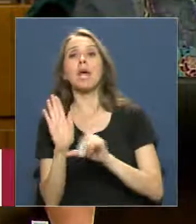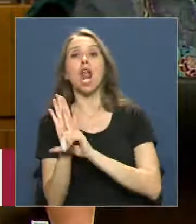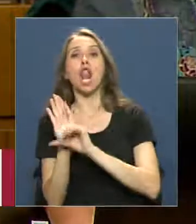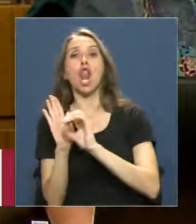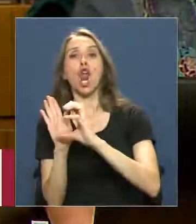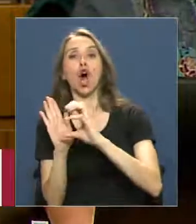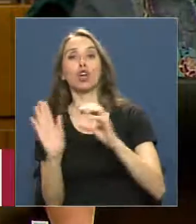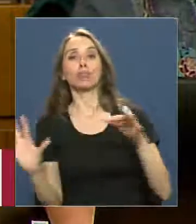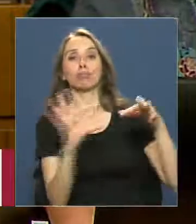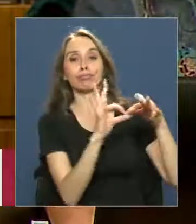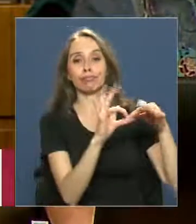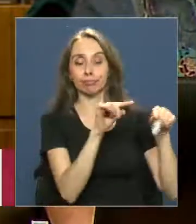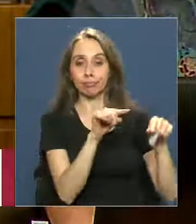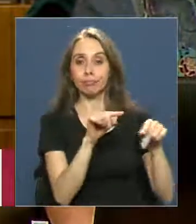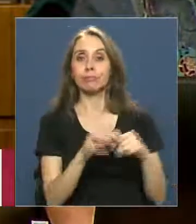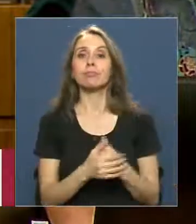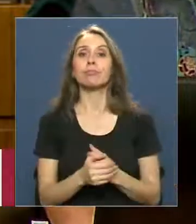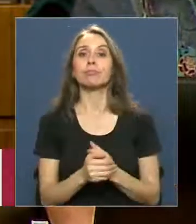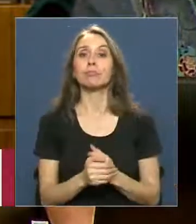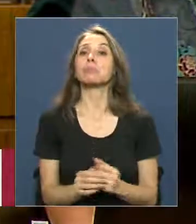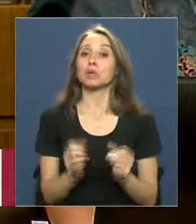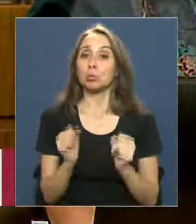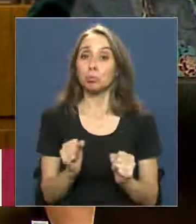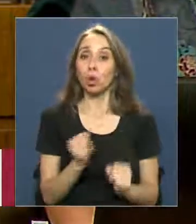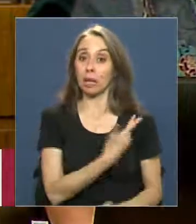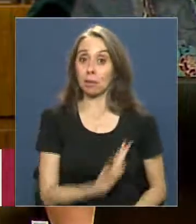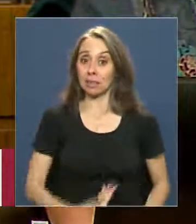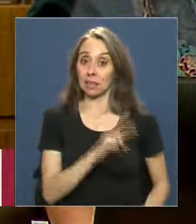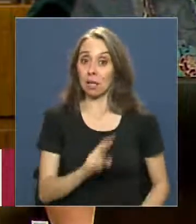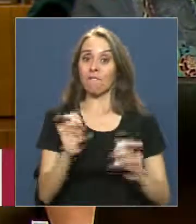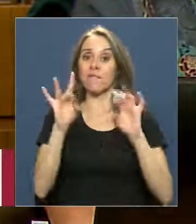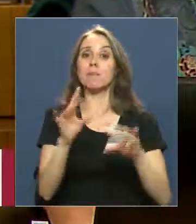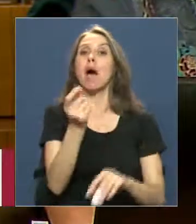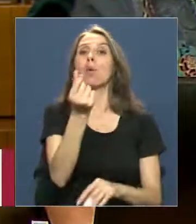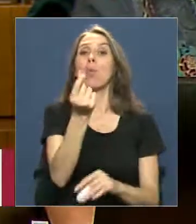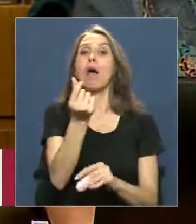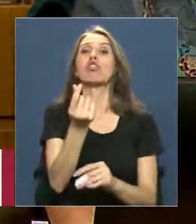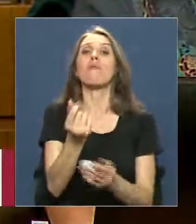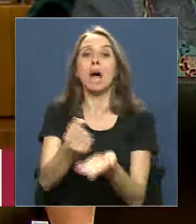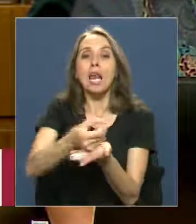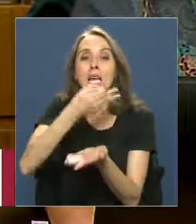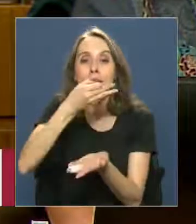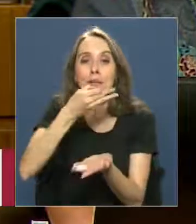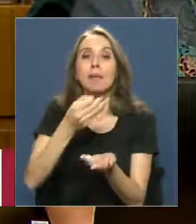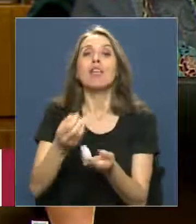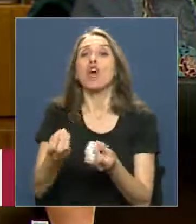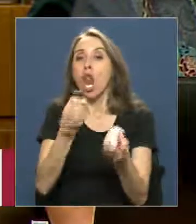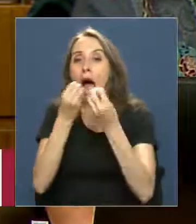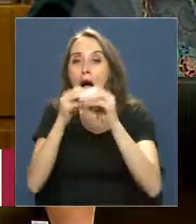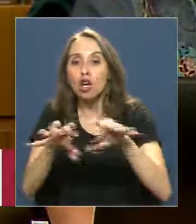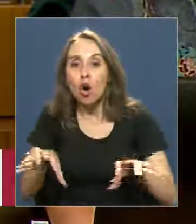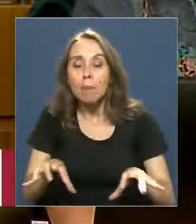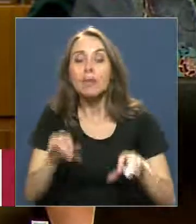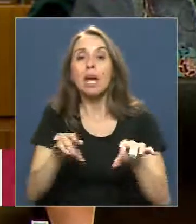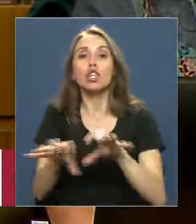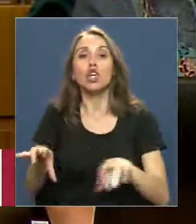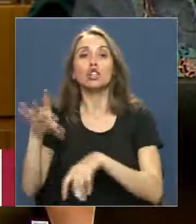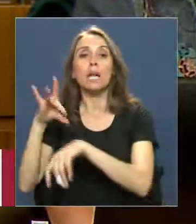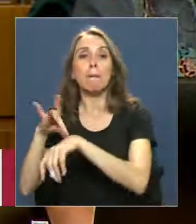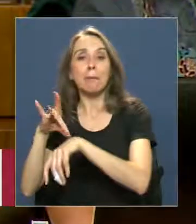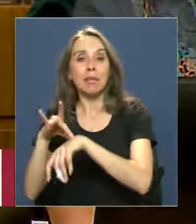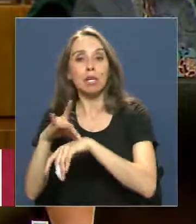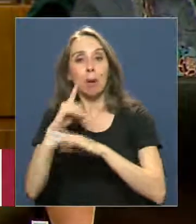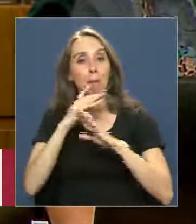respectiva. Al efecto, podrá fijar precios de los productos farmacéuticos, alimenticios y dispositivos médicos para